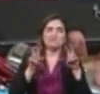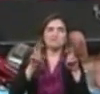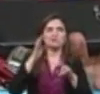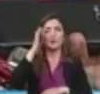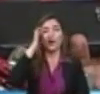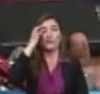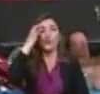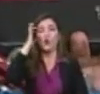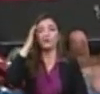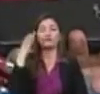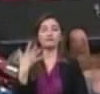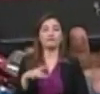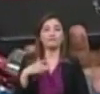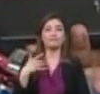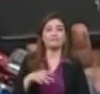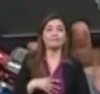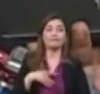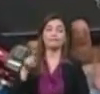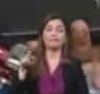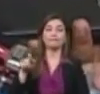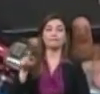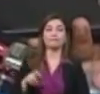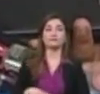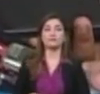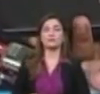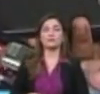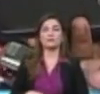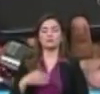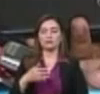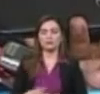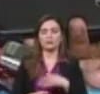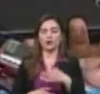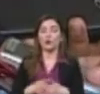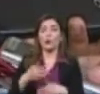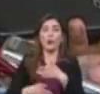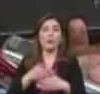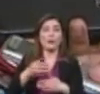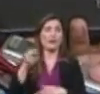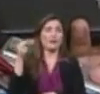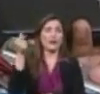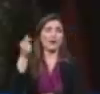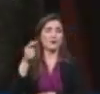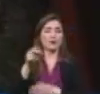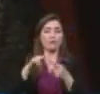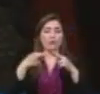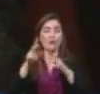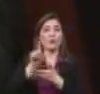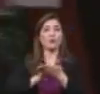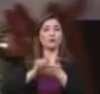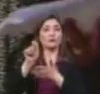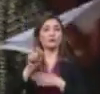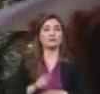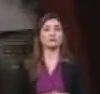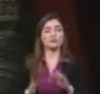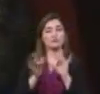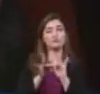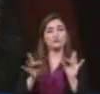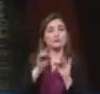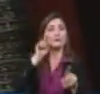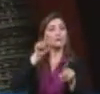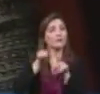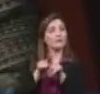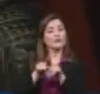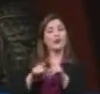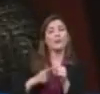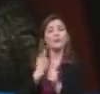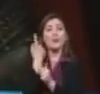con absoluta necesidad de que se avance aceleradamente en aprobación de las reformas. Con la entrega de un texto consensuado por